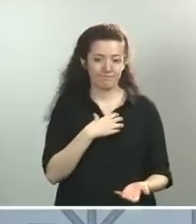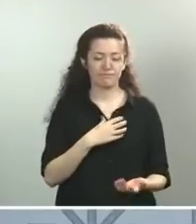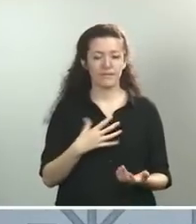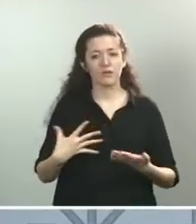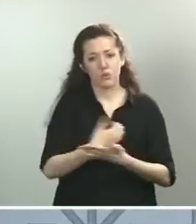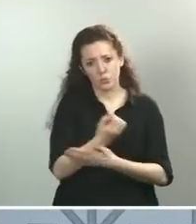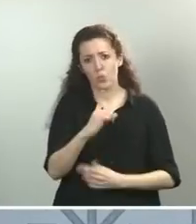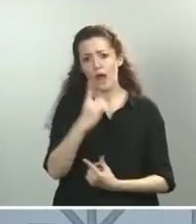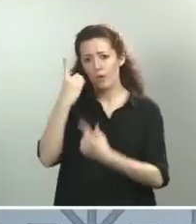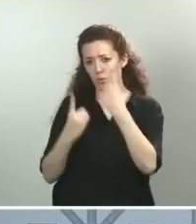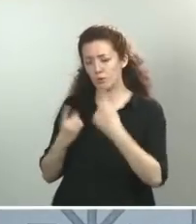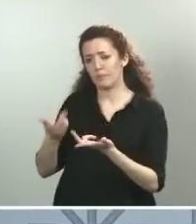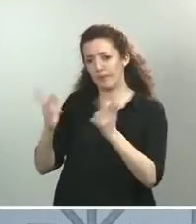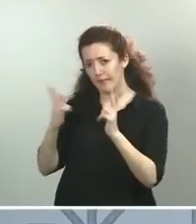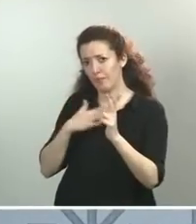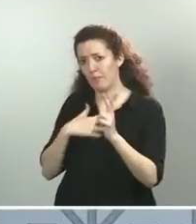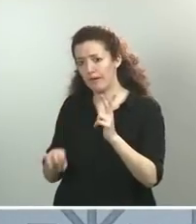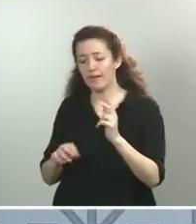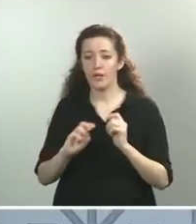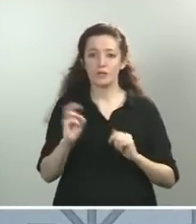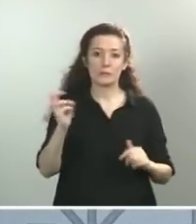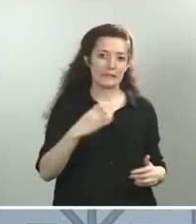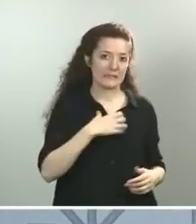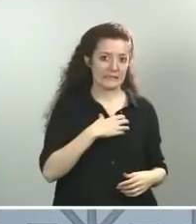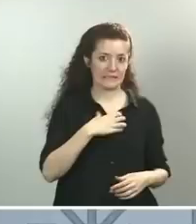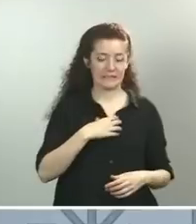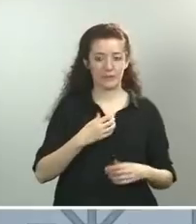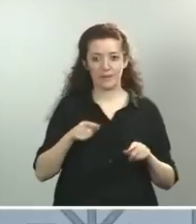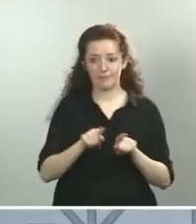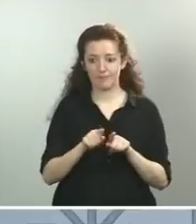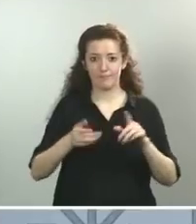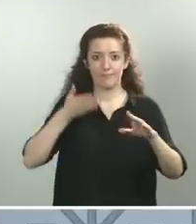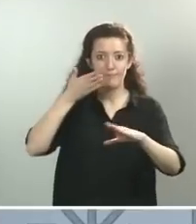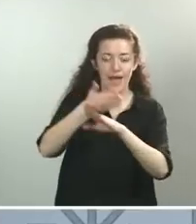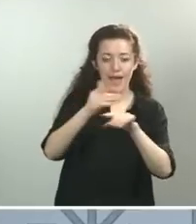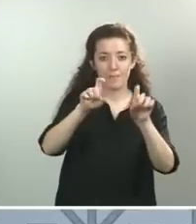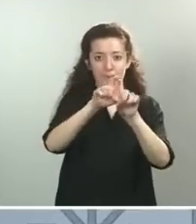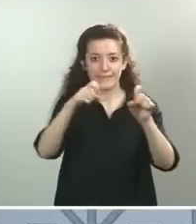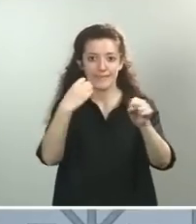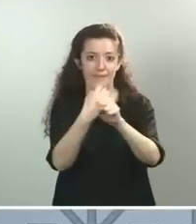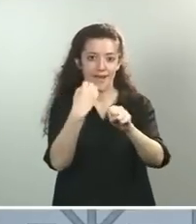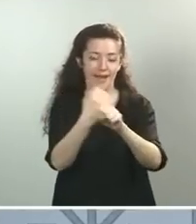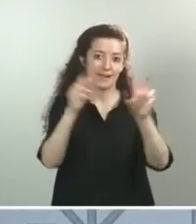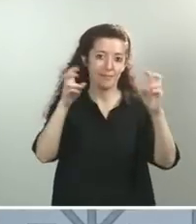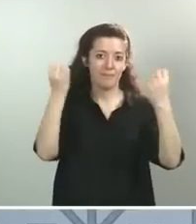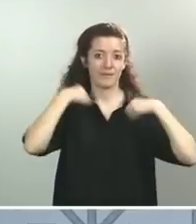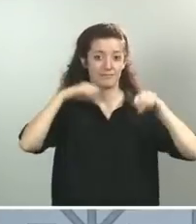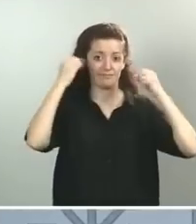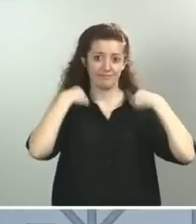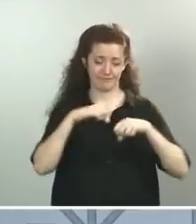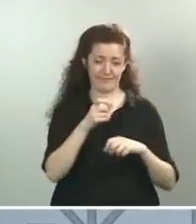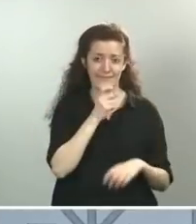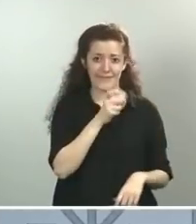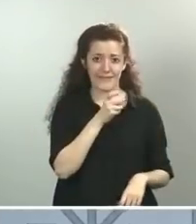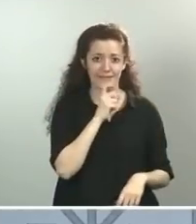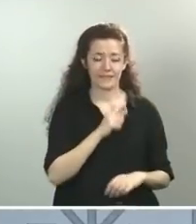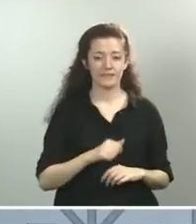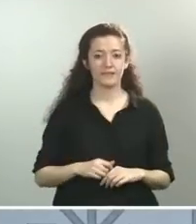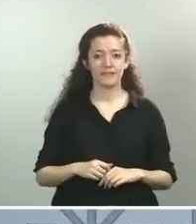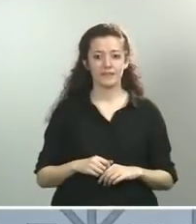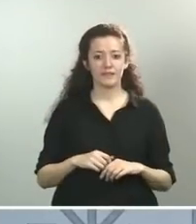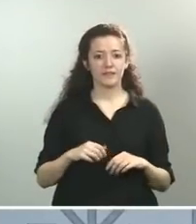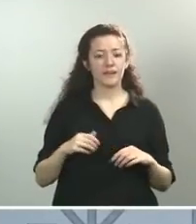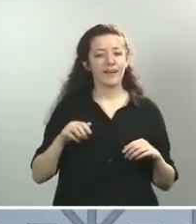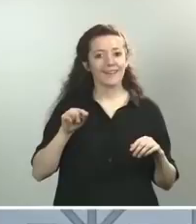facer presencialmente. Entón, aquí, a recomendación que hemos hecho, todo isto é o que hemos hecho non é o que estamos facendo, a